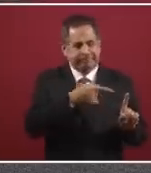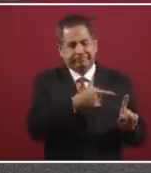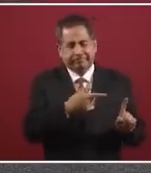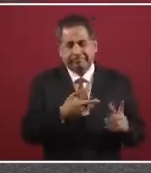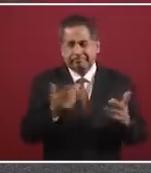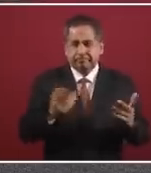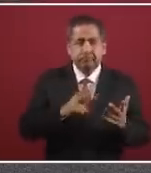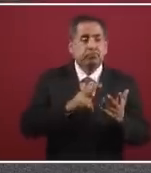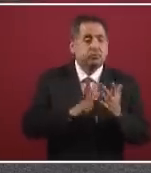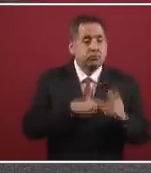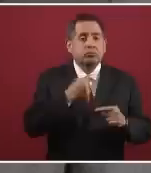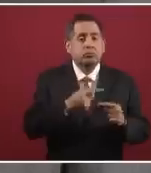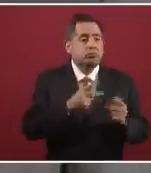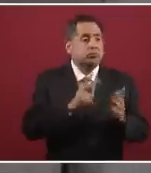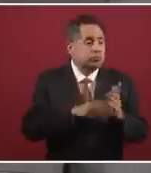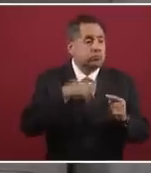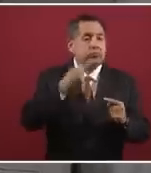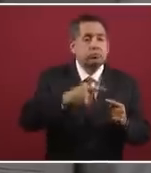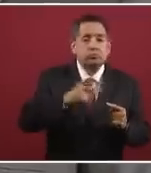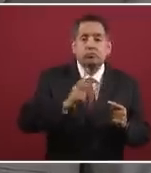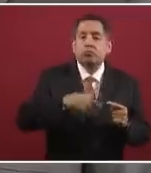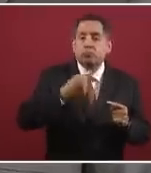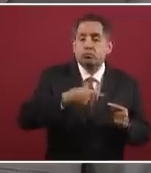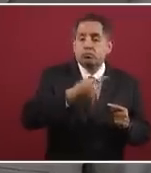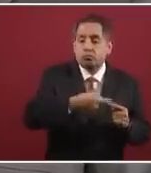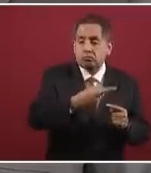se repitan y se repitan